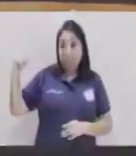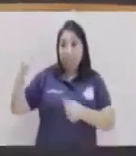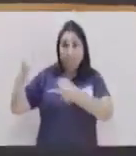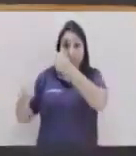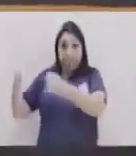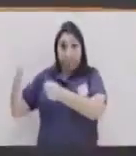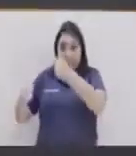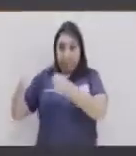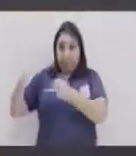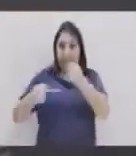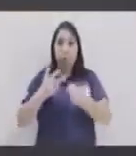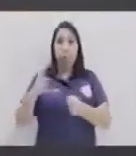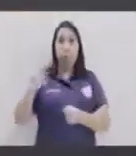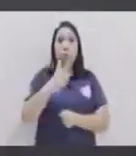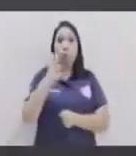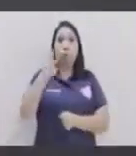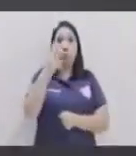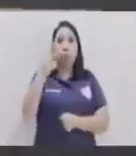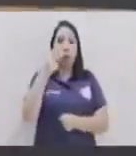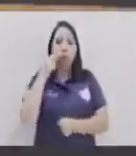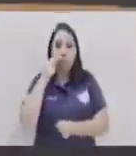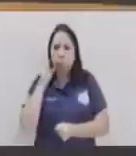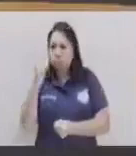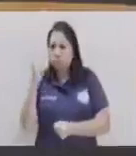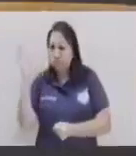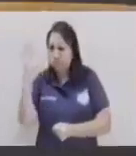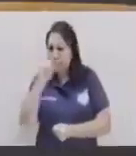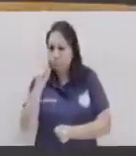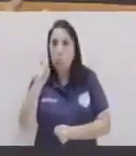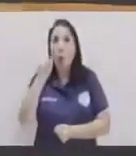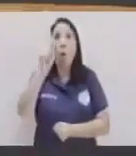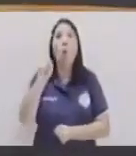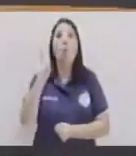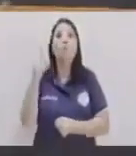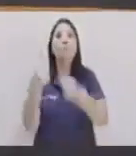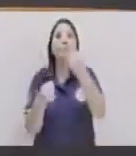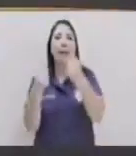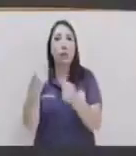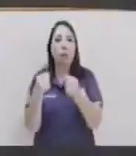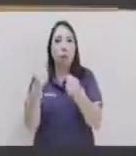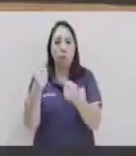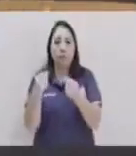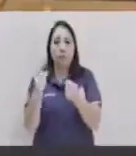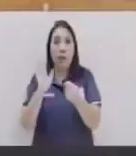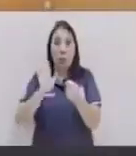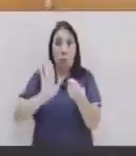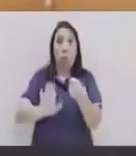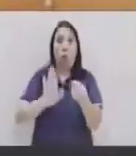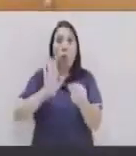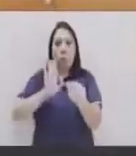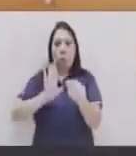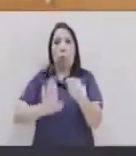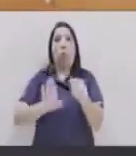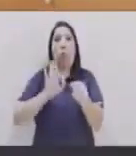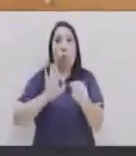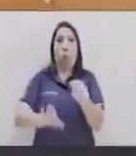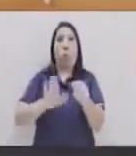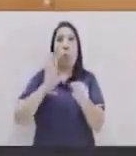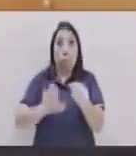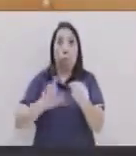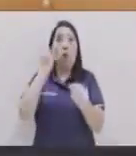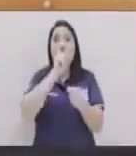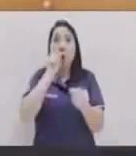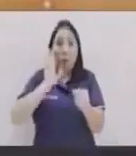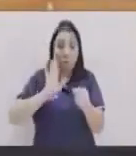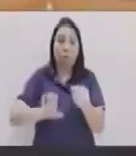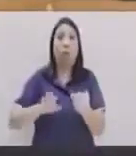un vehículo que se le había descompuesto los frenos, y eso lo que hizo fue que todos los carros tuvieran